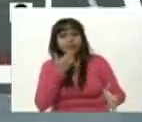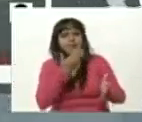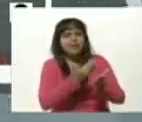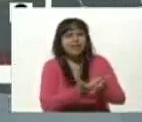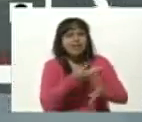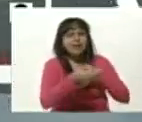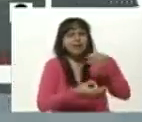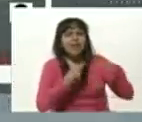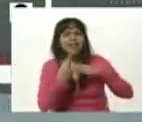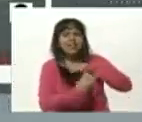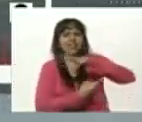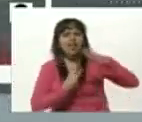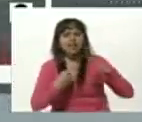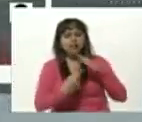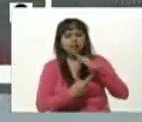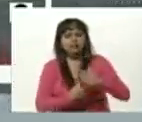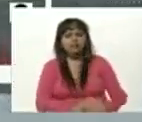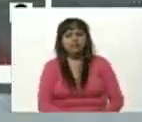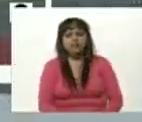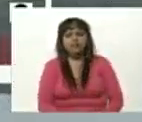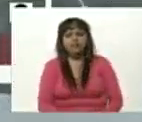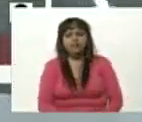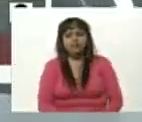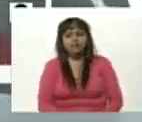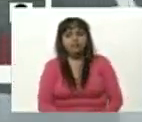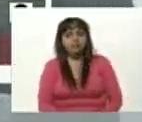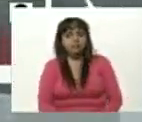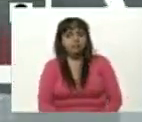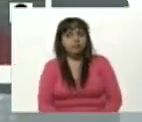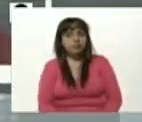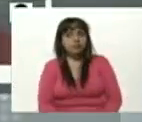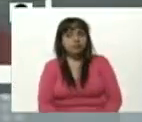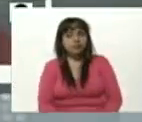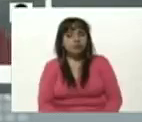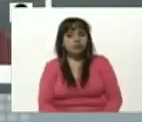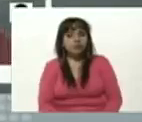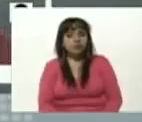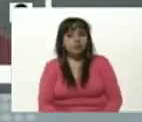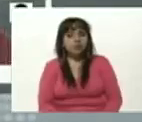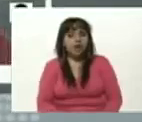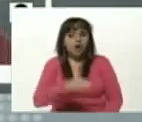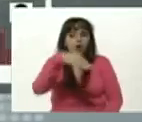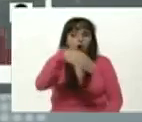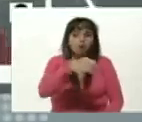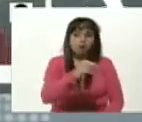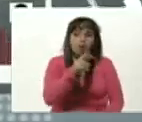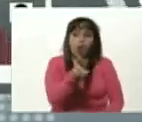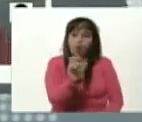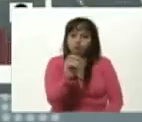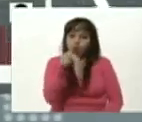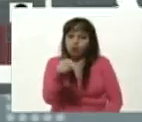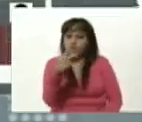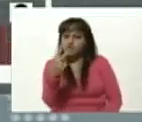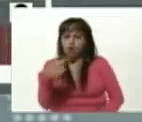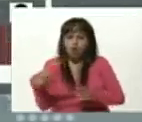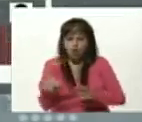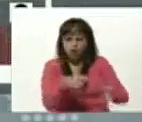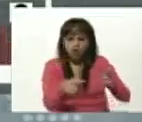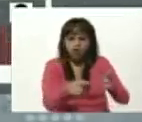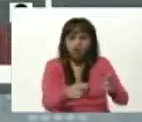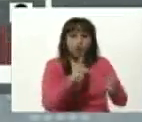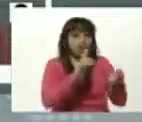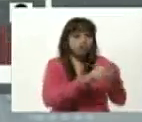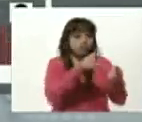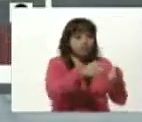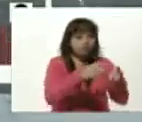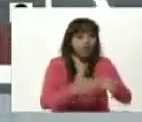un dato, mire, el Morón tiene dos grandes ríos, que son el río Morón, que fue el que se desbordó,